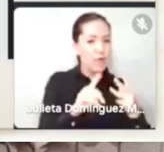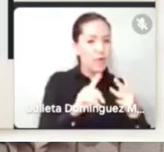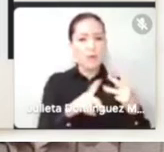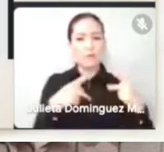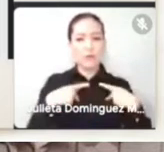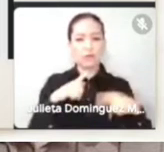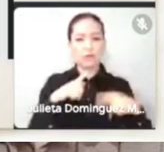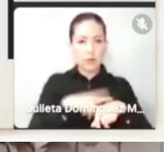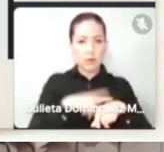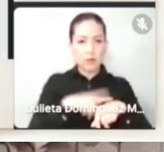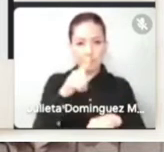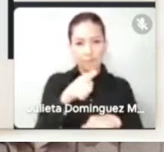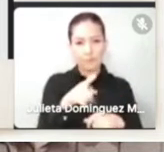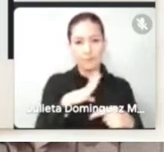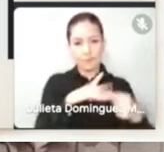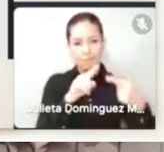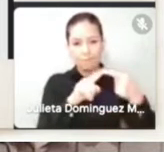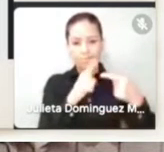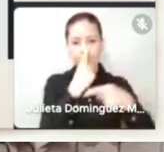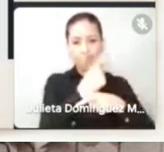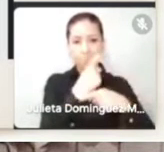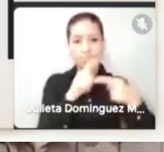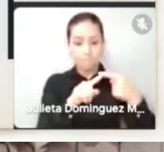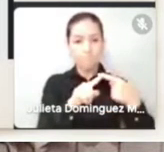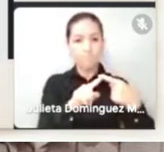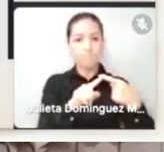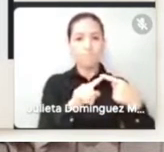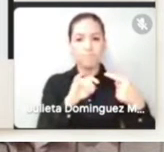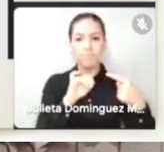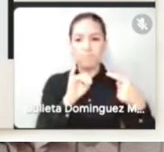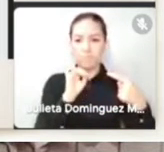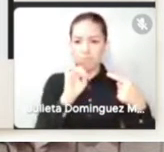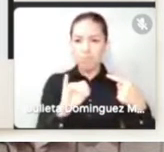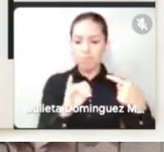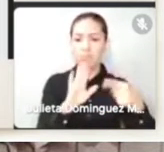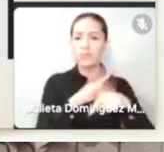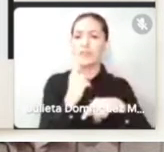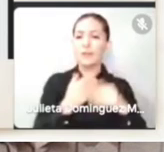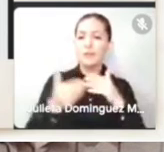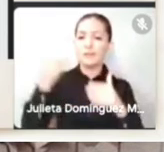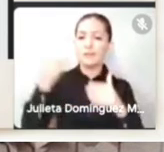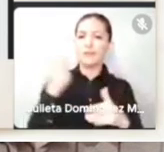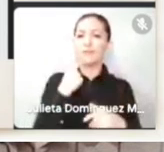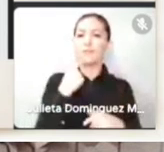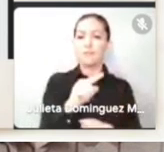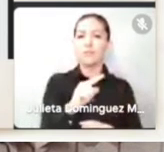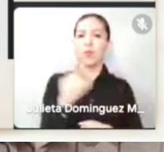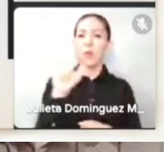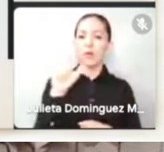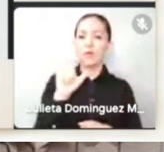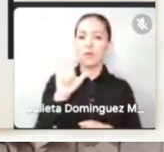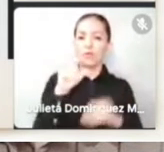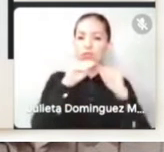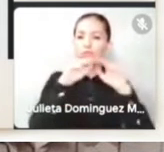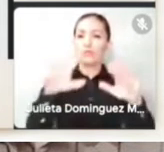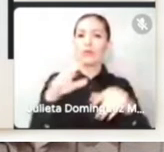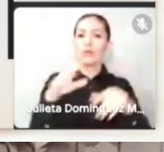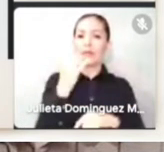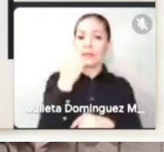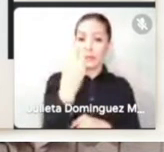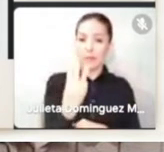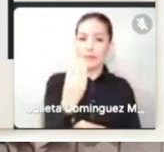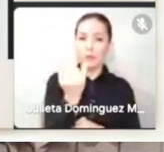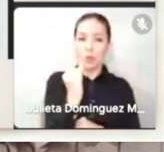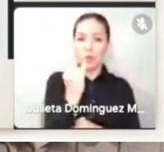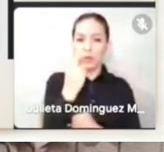elemento temporal, este se tuvo por acreditado, puesto que el hecho denunciado fue difundido el 3 de junio de 2021,